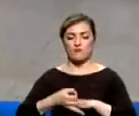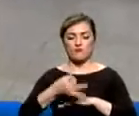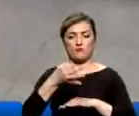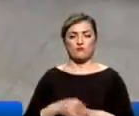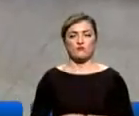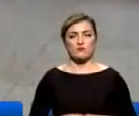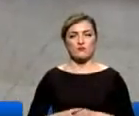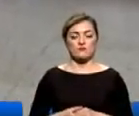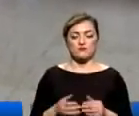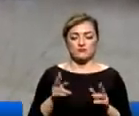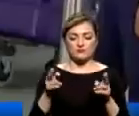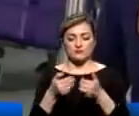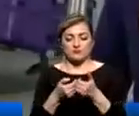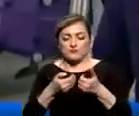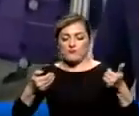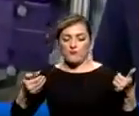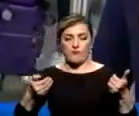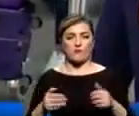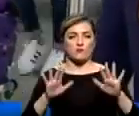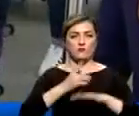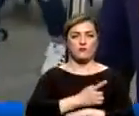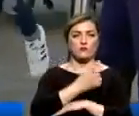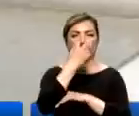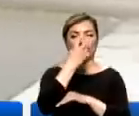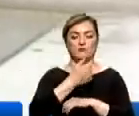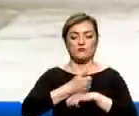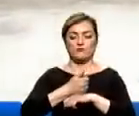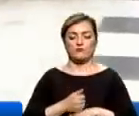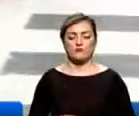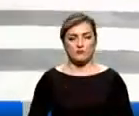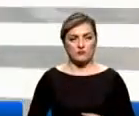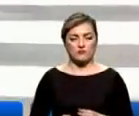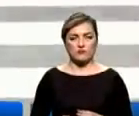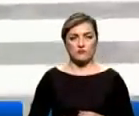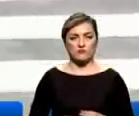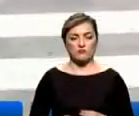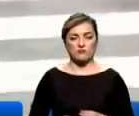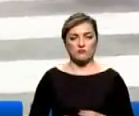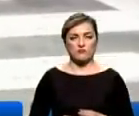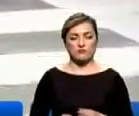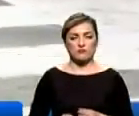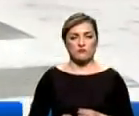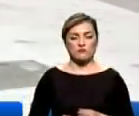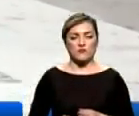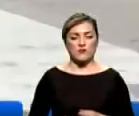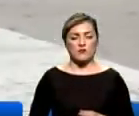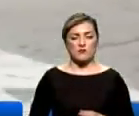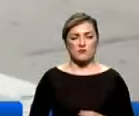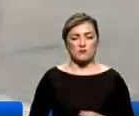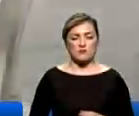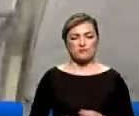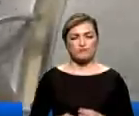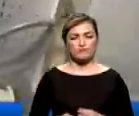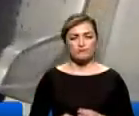con el respectivo aislamiento preventivo obligatorio de 10 días en hoteles autorizados y sitios de residencia. Recordemos que ellos al arribar al país